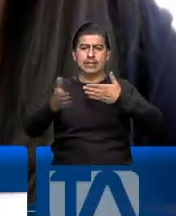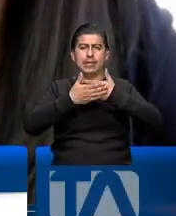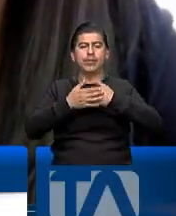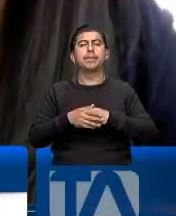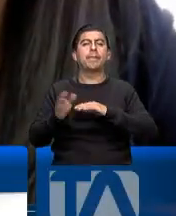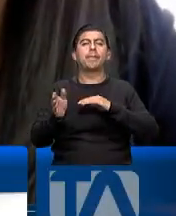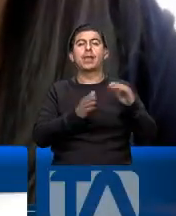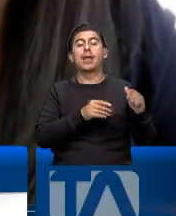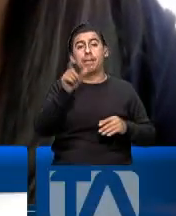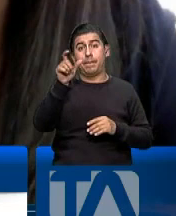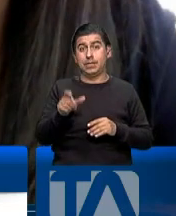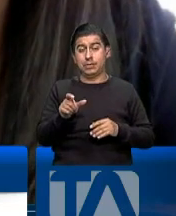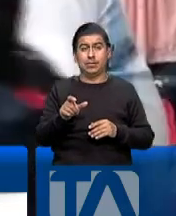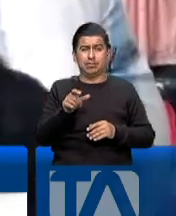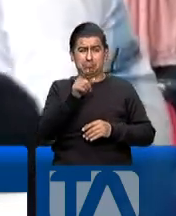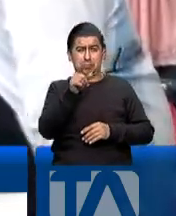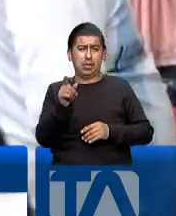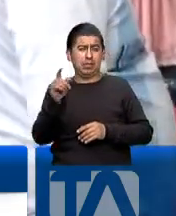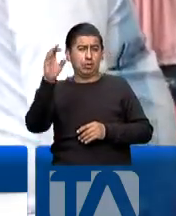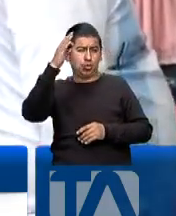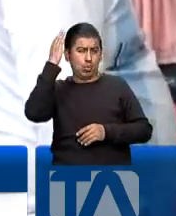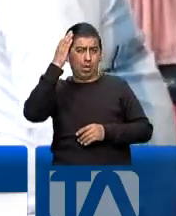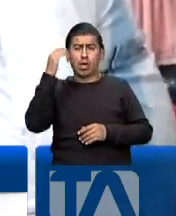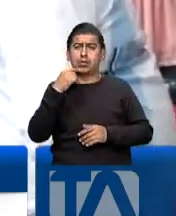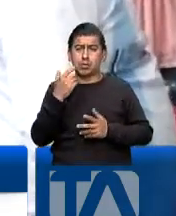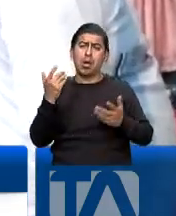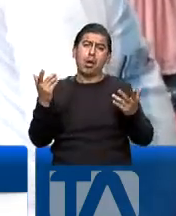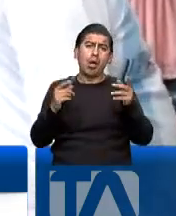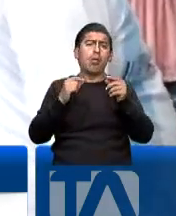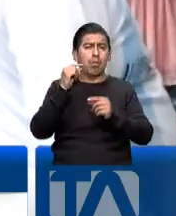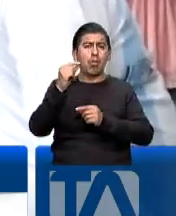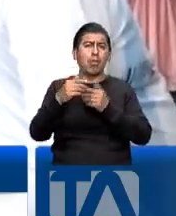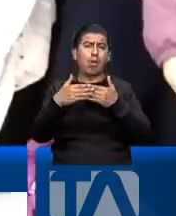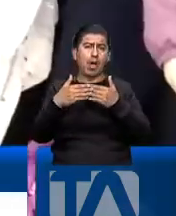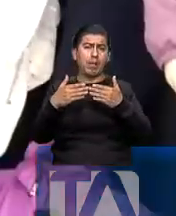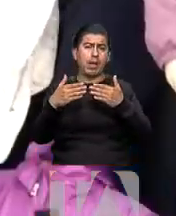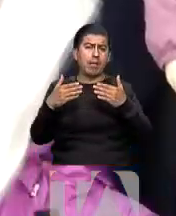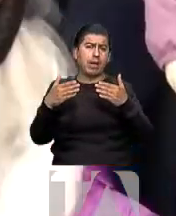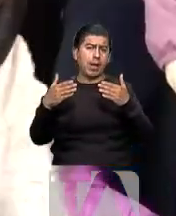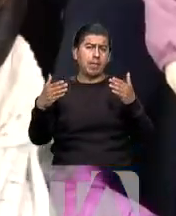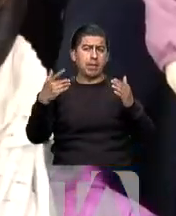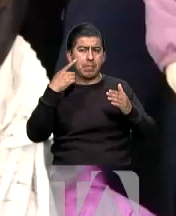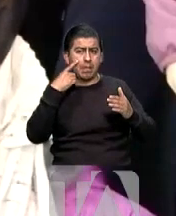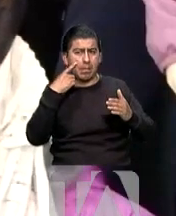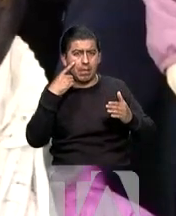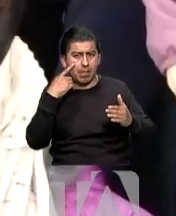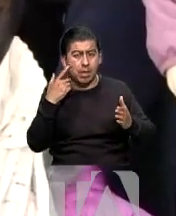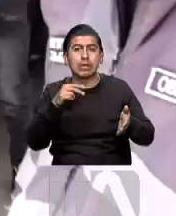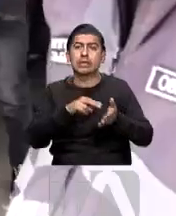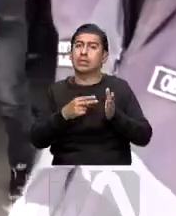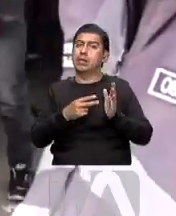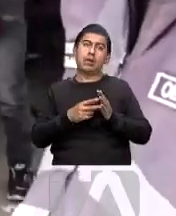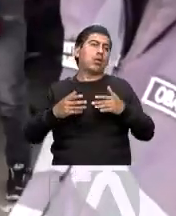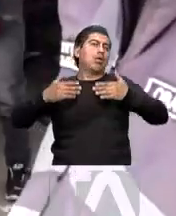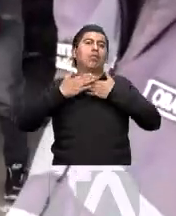de Comercio de Tulcán, Alexander Chamorro, es positivo que se haga una apertura progresiva, pues asegura que están conscientes de que se debe mantener